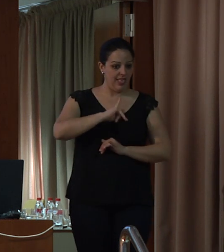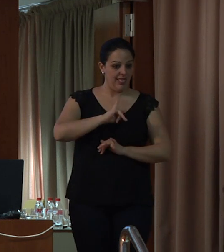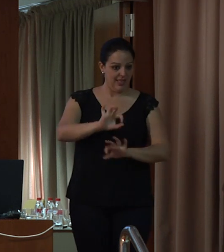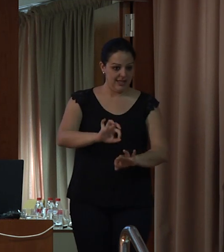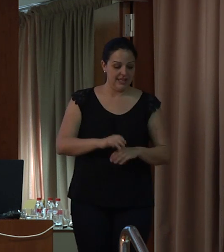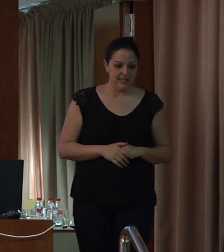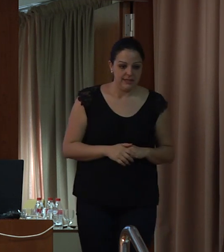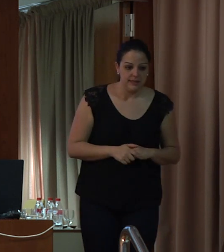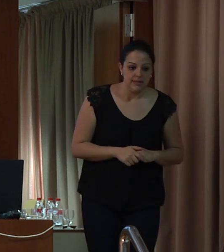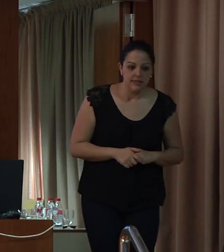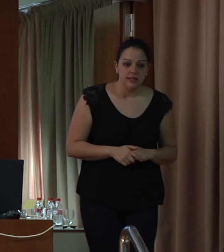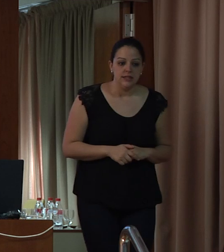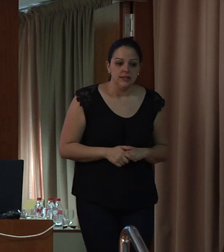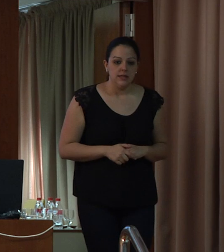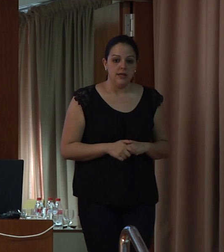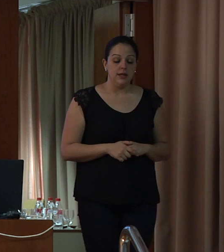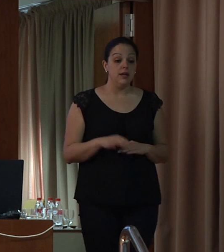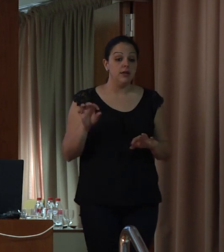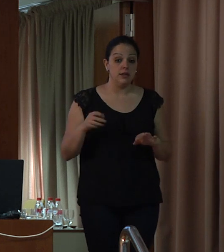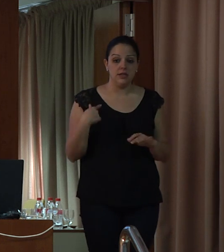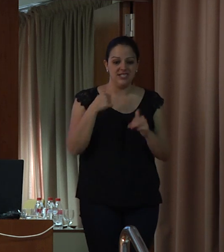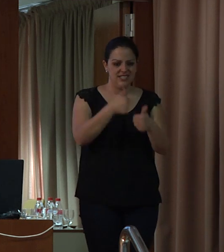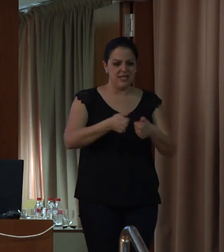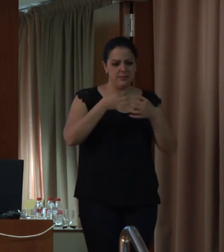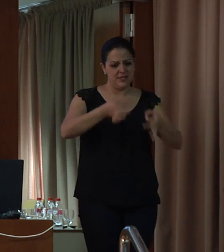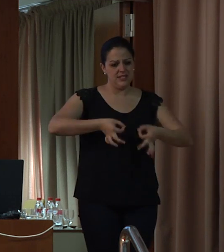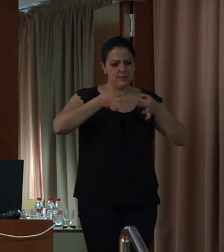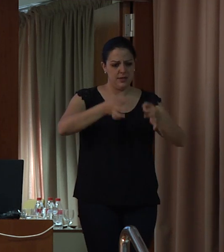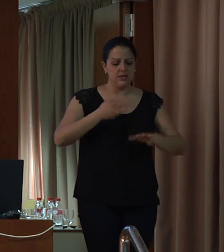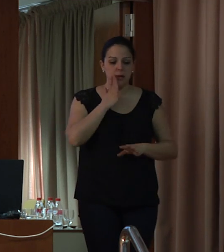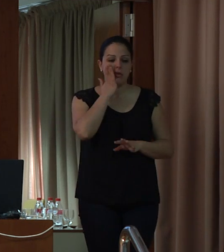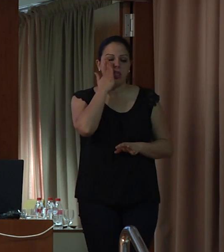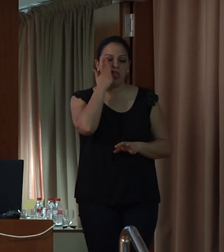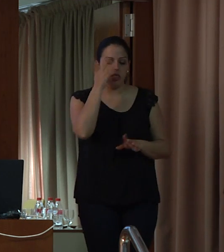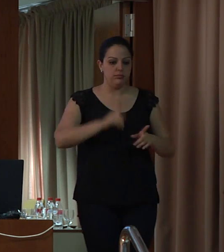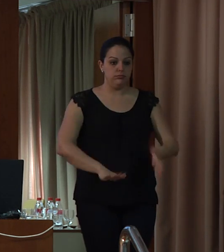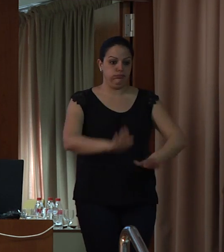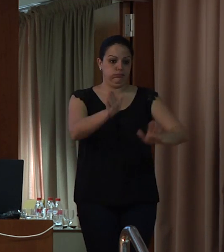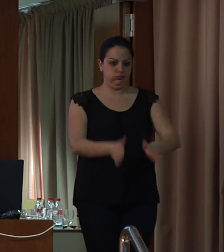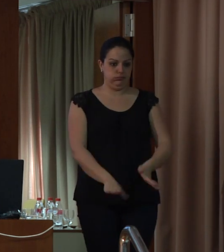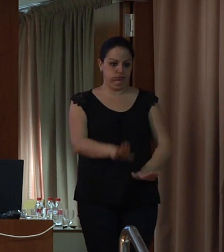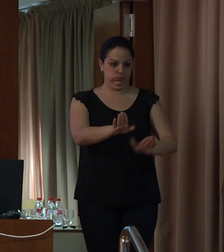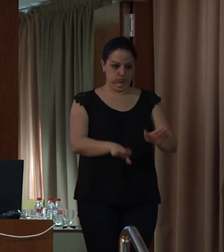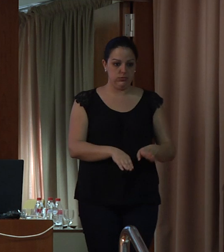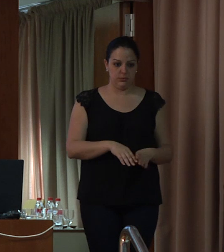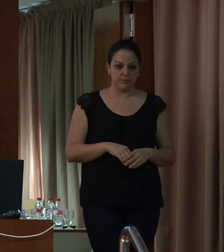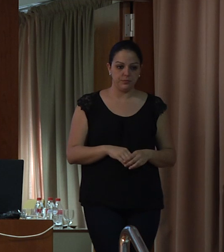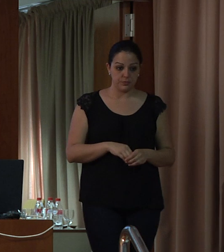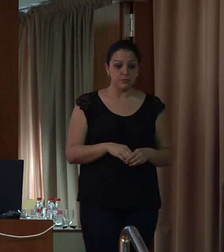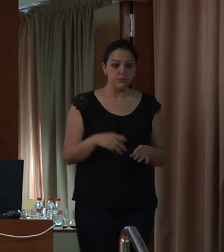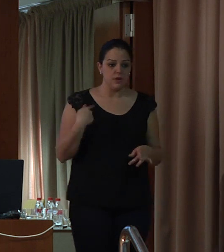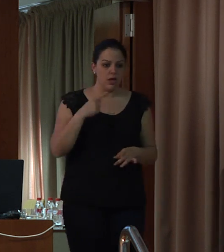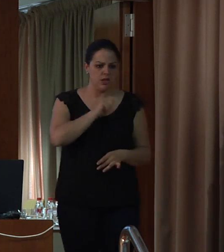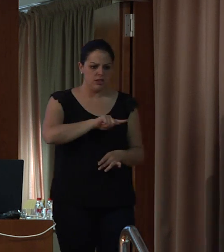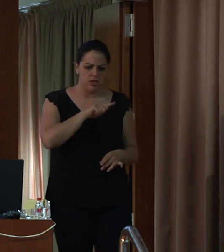se produce siempre que se inicia el sueño, con lo cual hace que estos pacientes tengan un déficit de inicio, tienen un insomnio de inicio, lo pasan muy mal